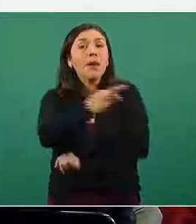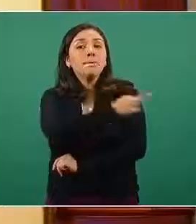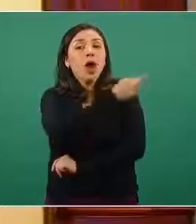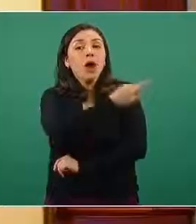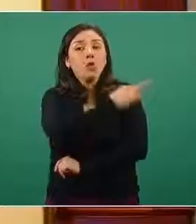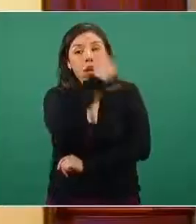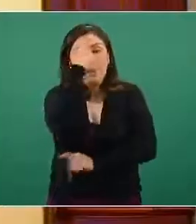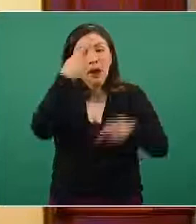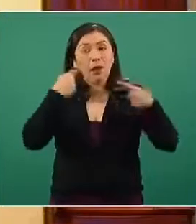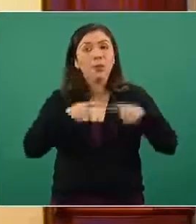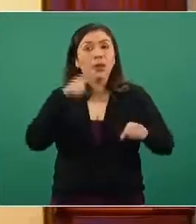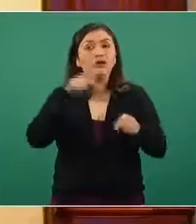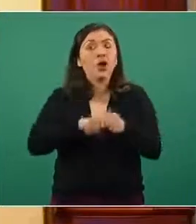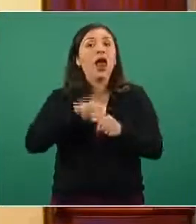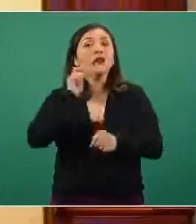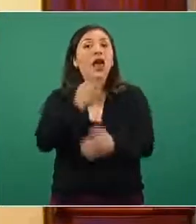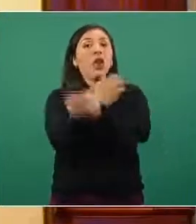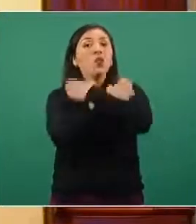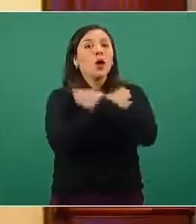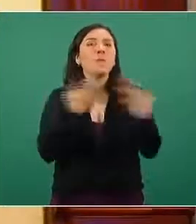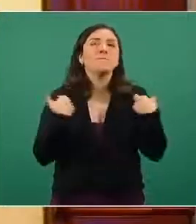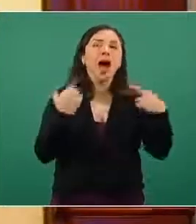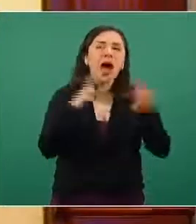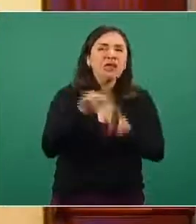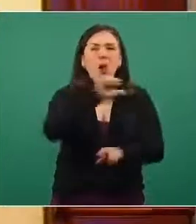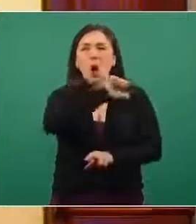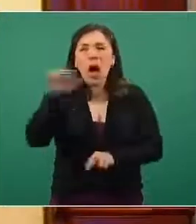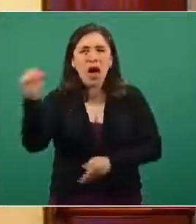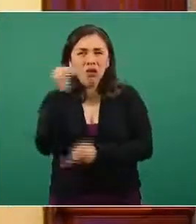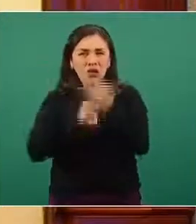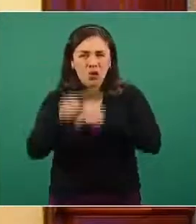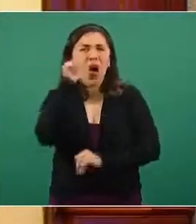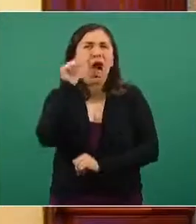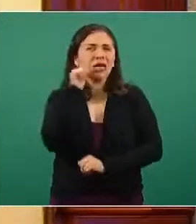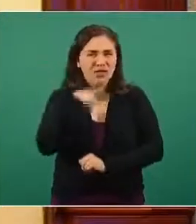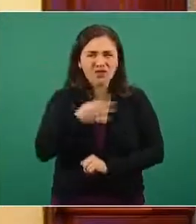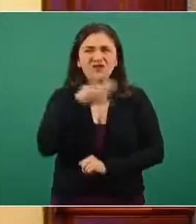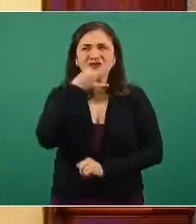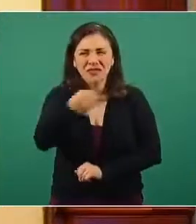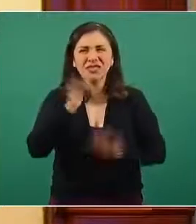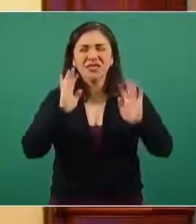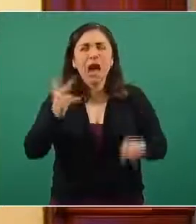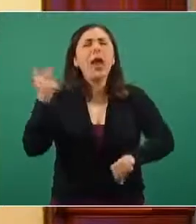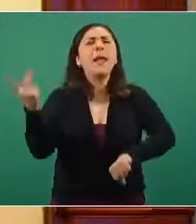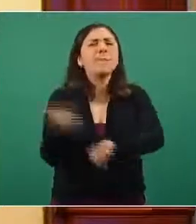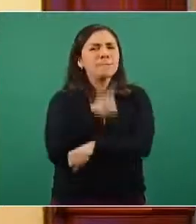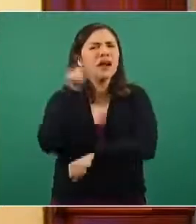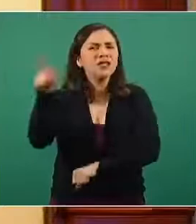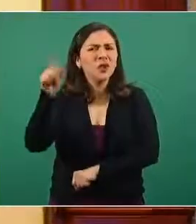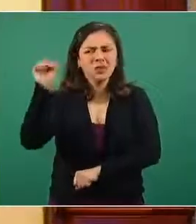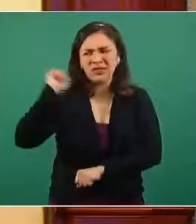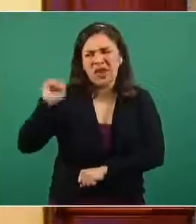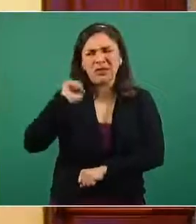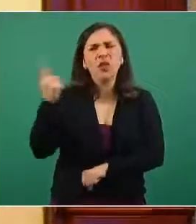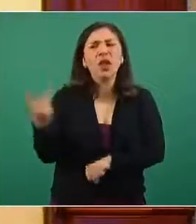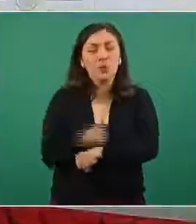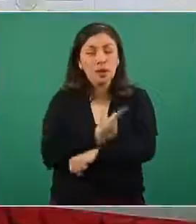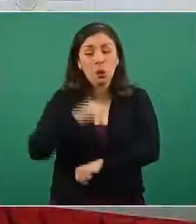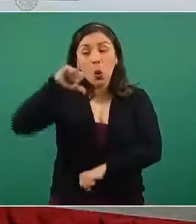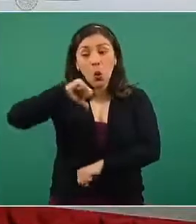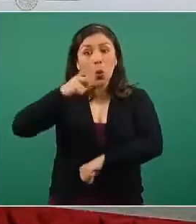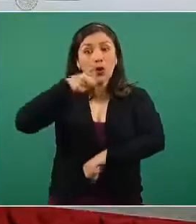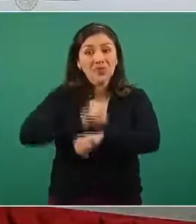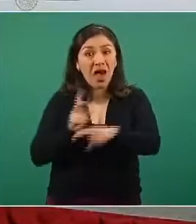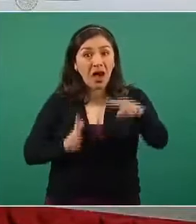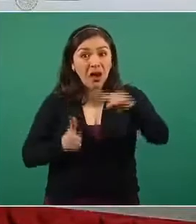al personal del sector educativo. Ayer también dábamos una actualización de lo que había ocurrido durante el sábado. Para el corte de